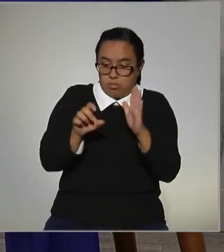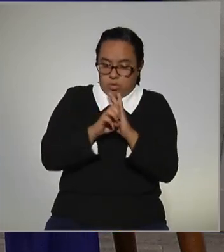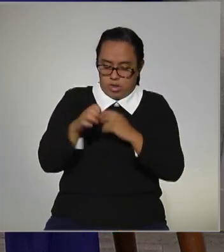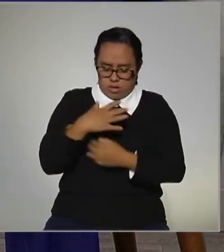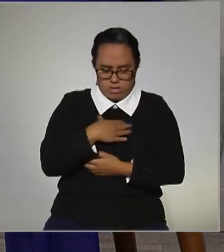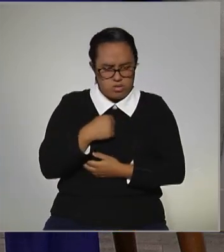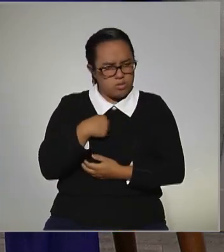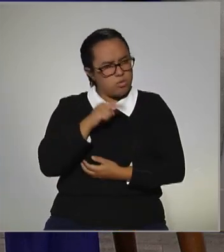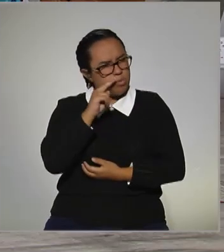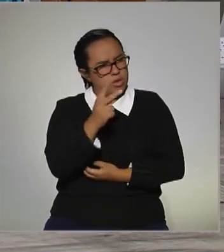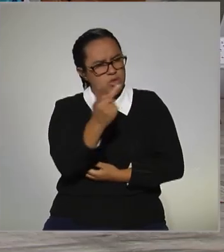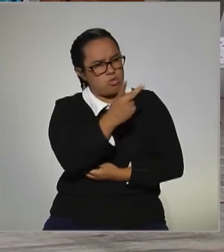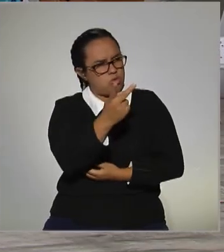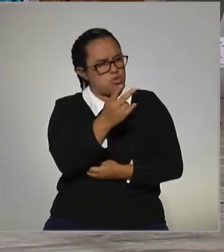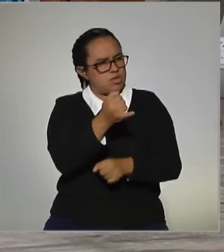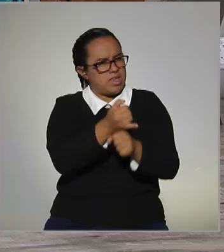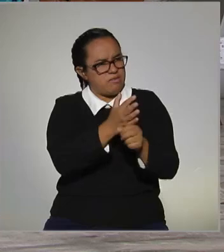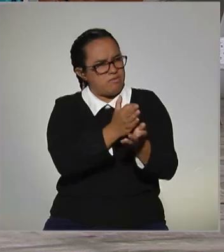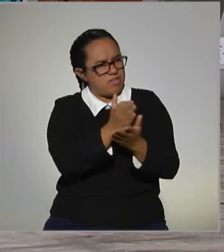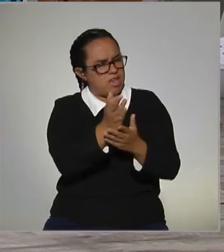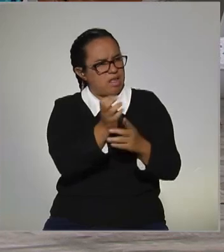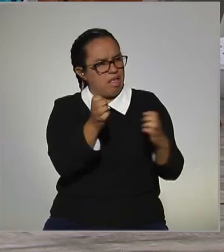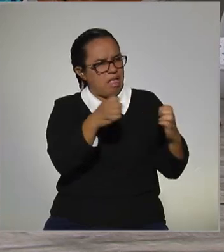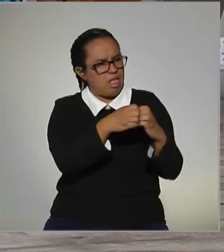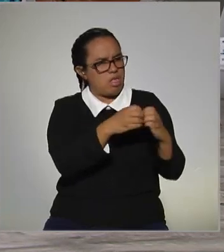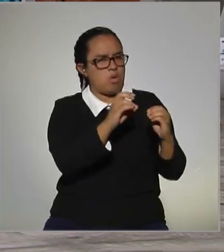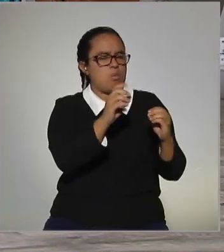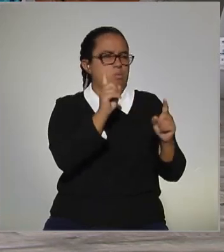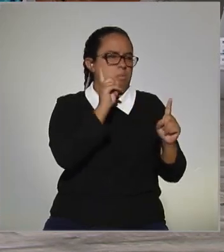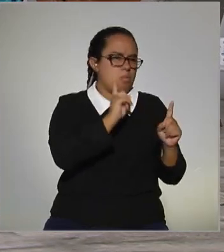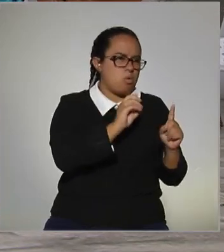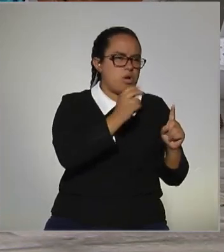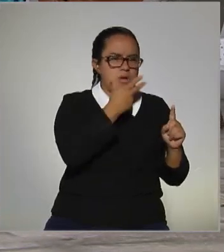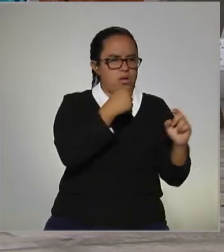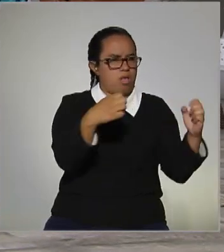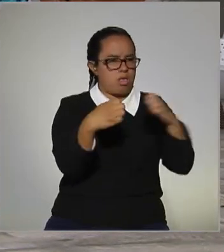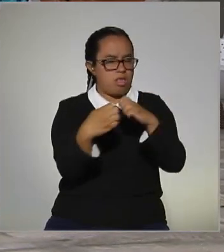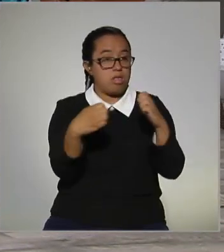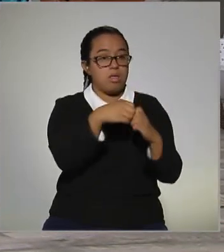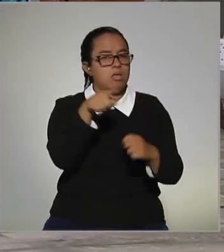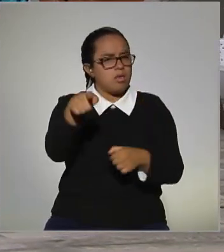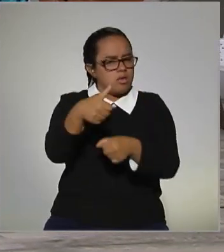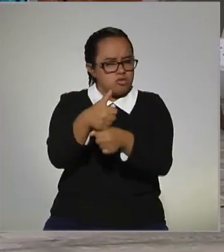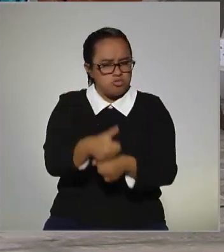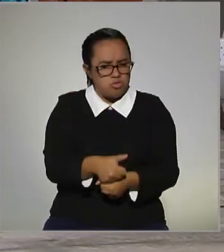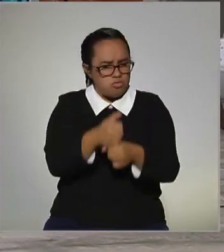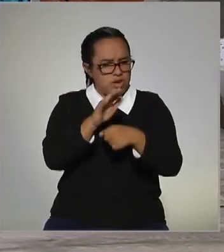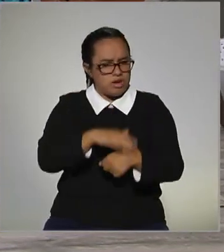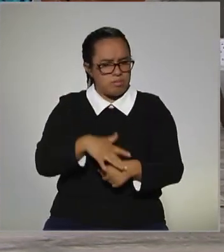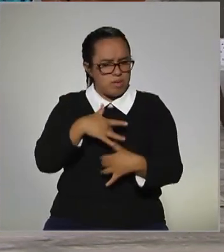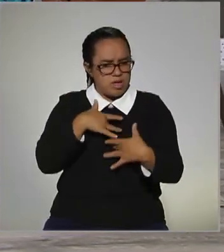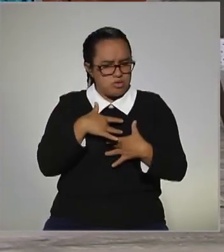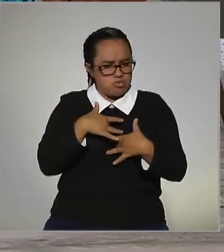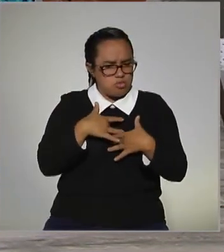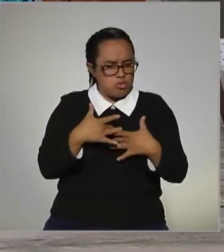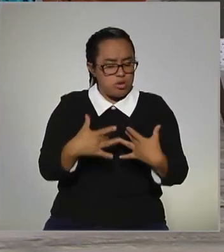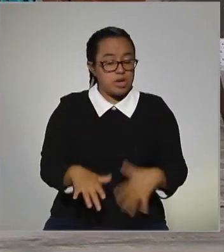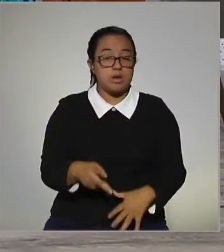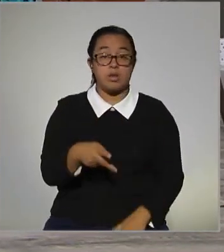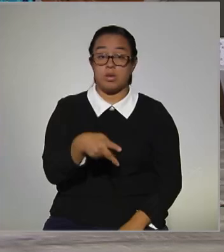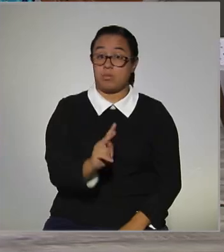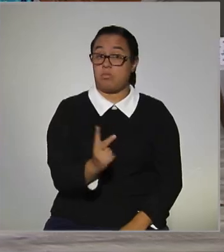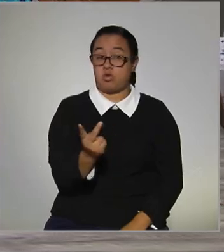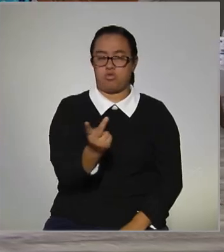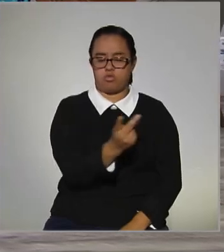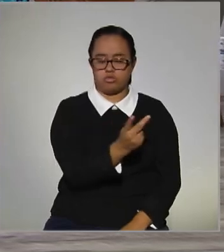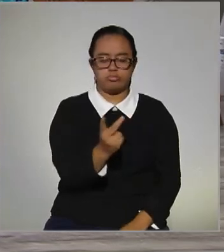si veo que hubo una infidelidad de mis padres, y cualquiera de los dos, ¿no? Y que a uno le afectó muchísimo y hubo un dolor, pero tuvieron ambos